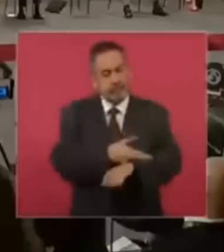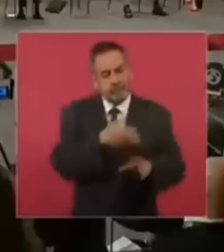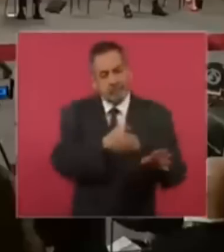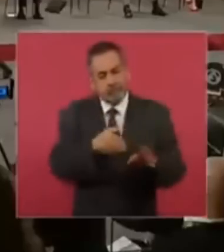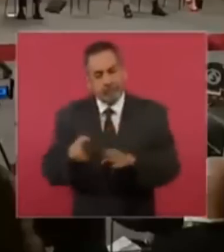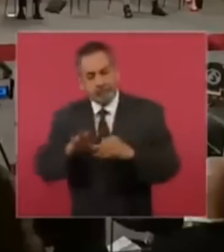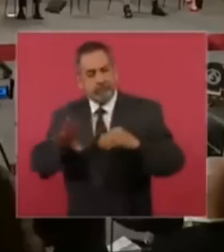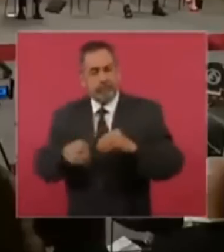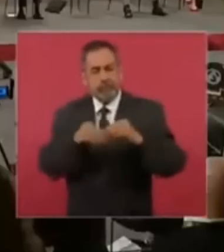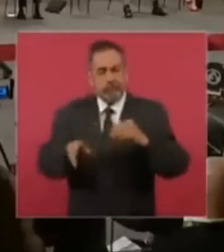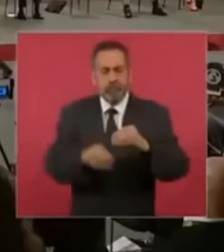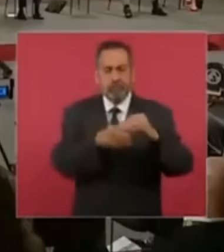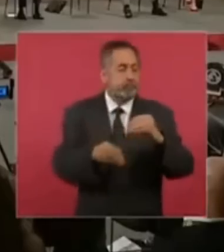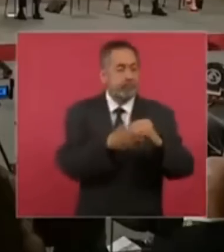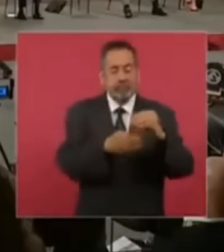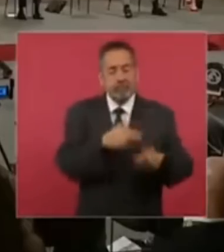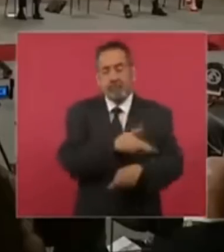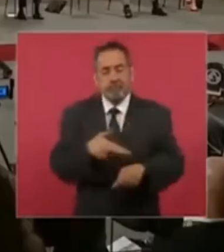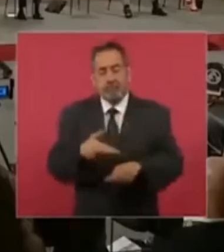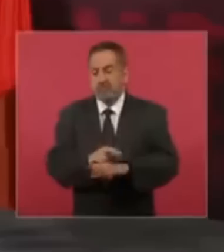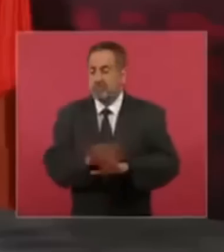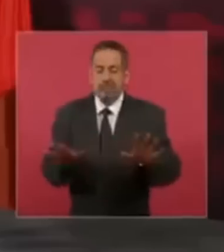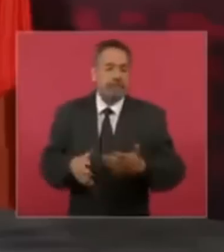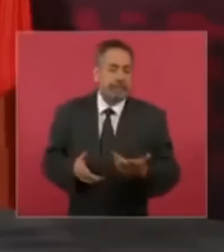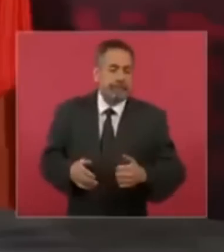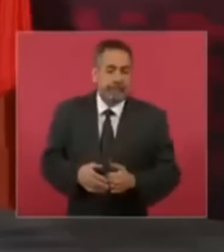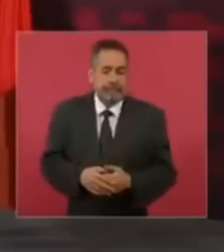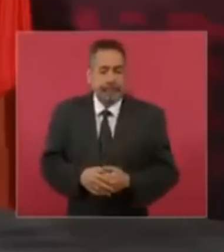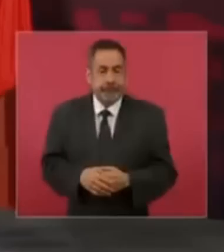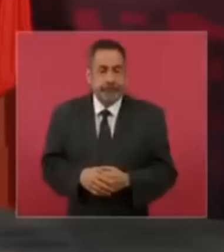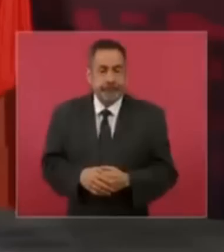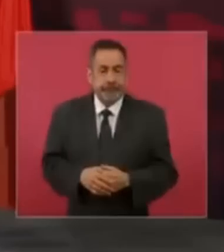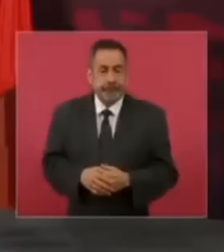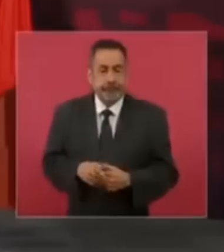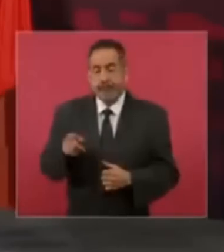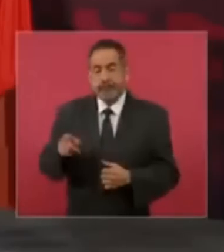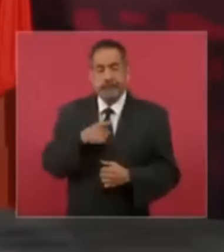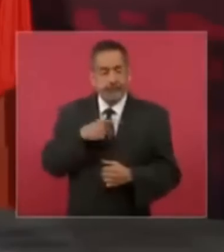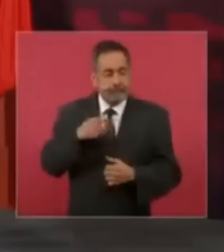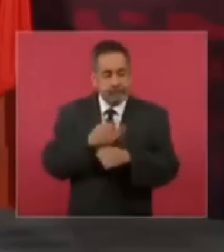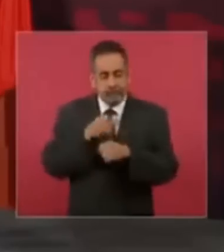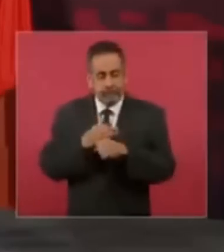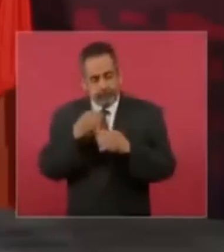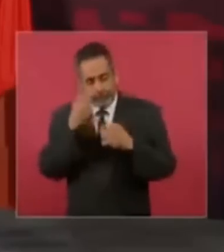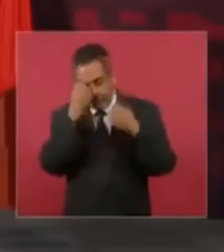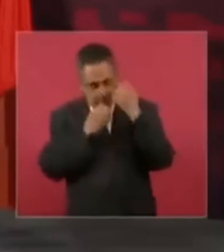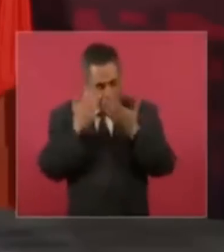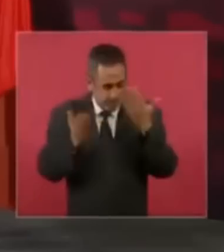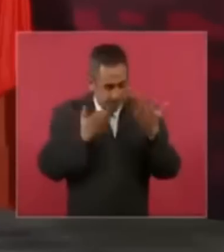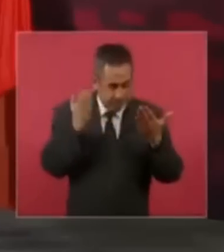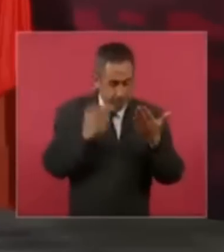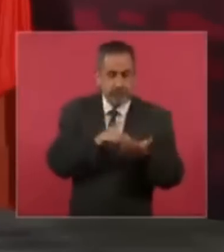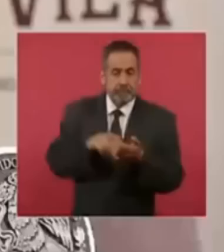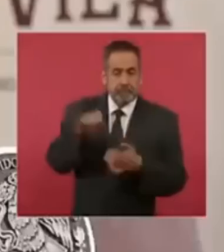hoy se pongan del lado del gobierno federal porque querían invadir